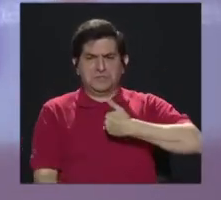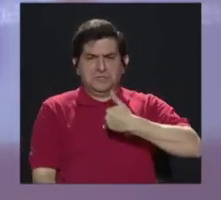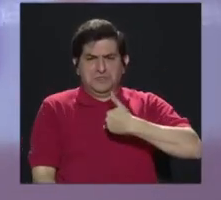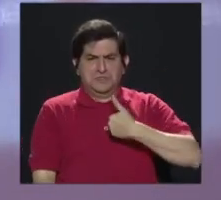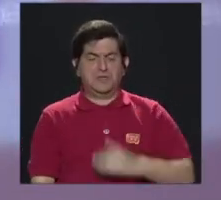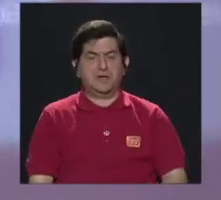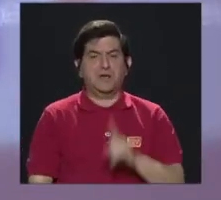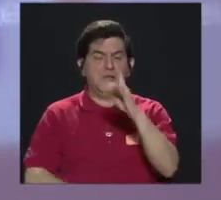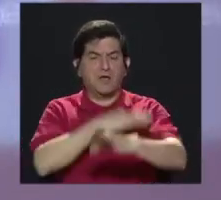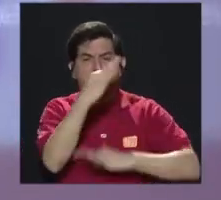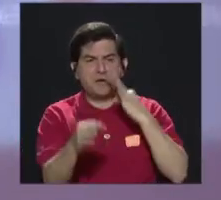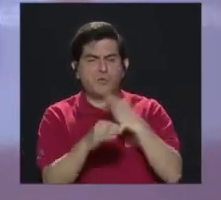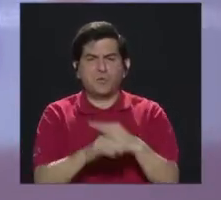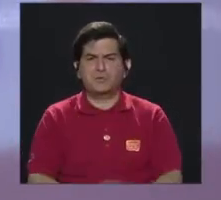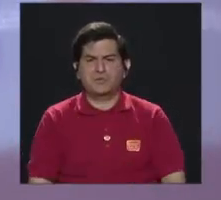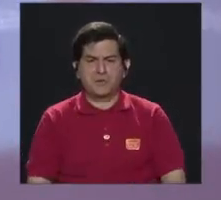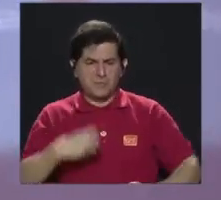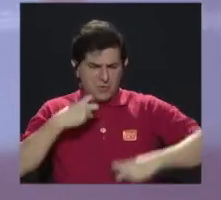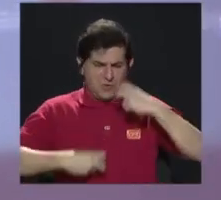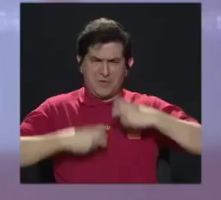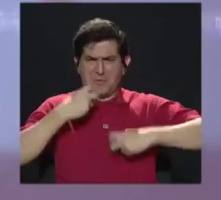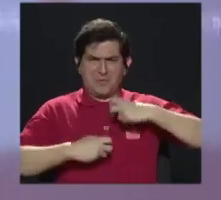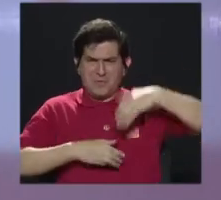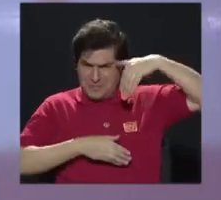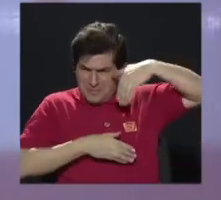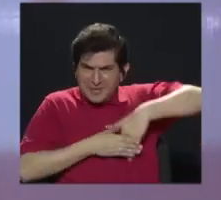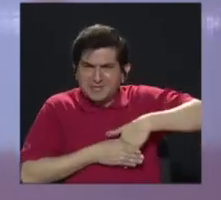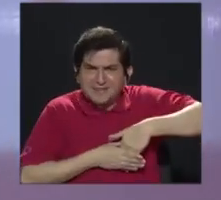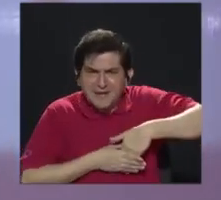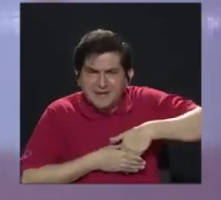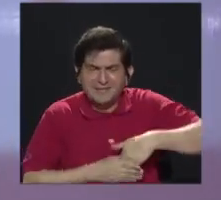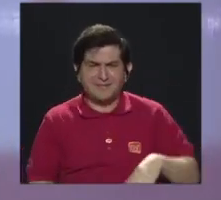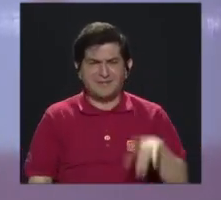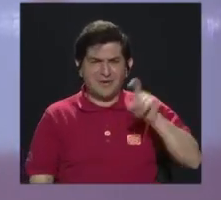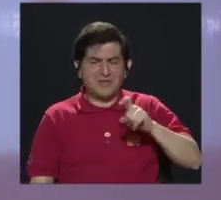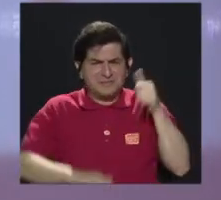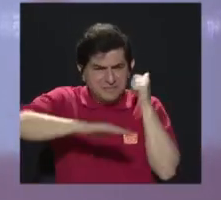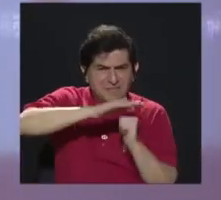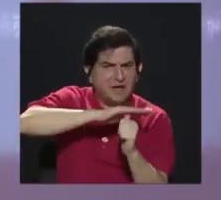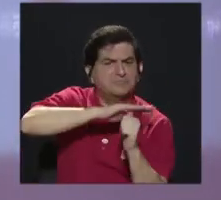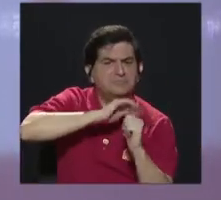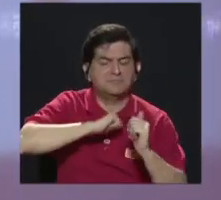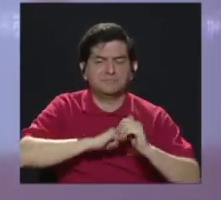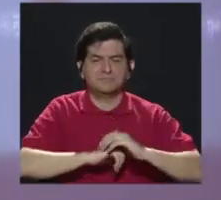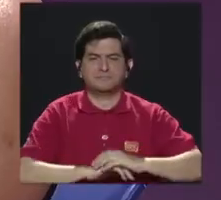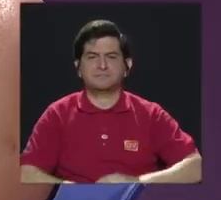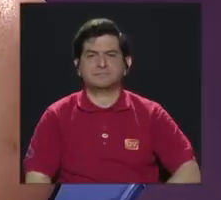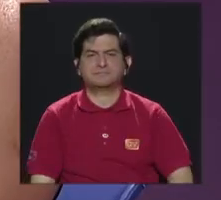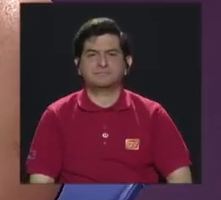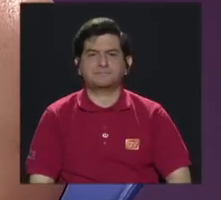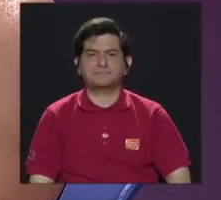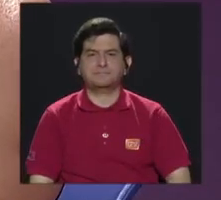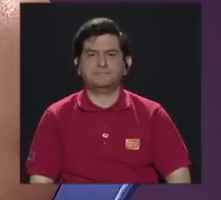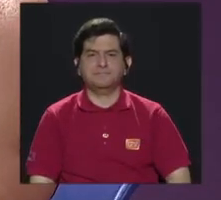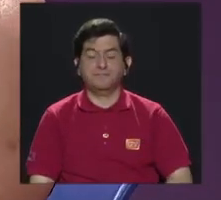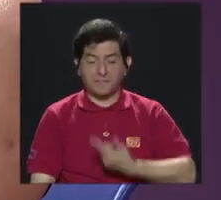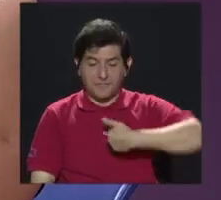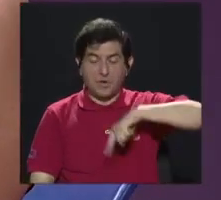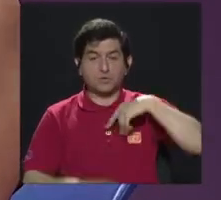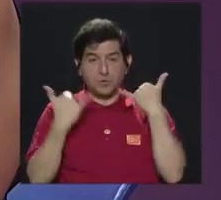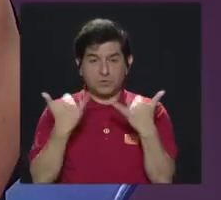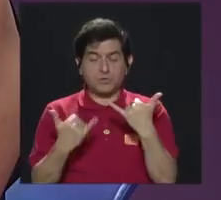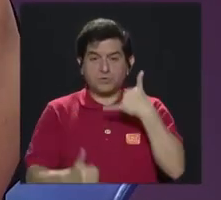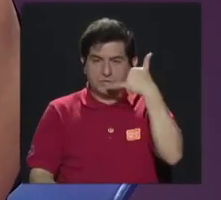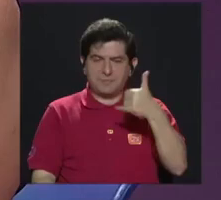como algún fallo, algún desperfecto, algo que haga que nos tengamos que esconder. Sin duda. Estamos en vivo,